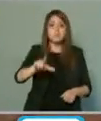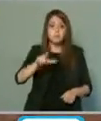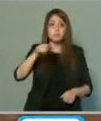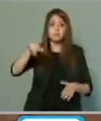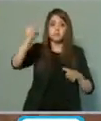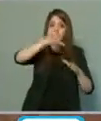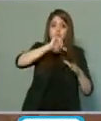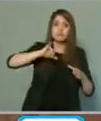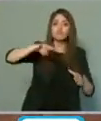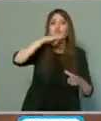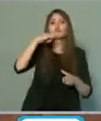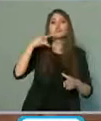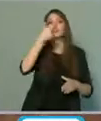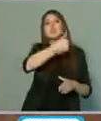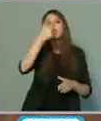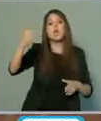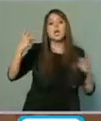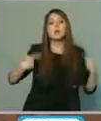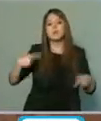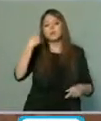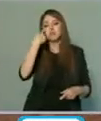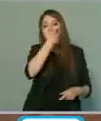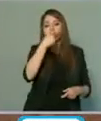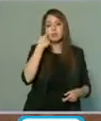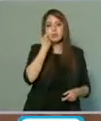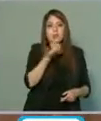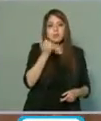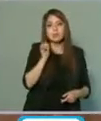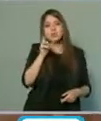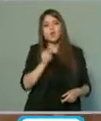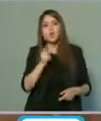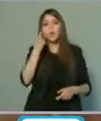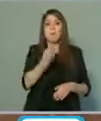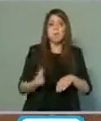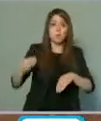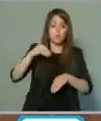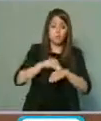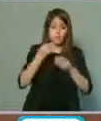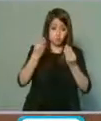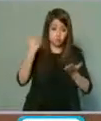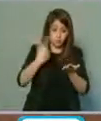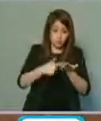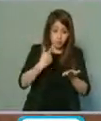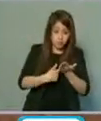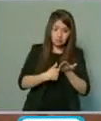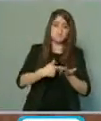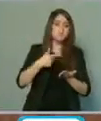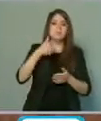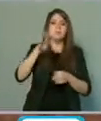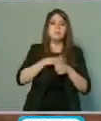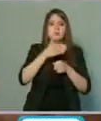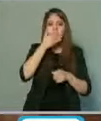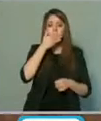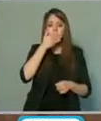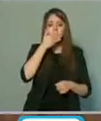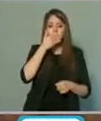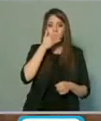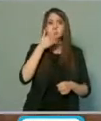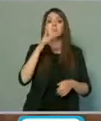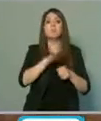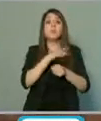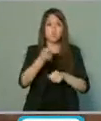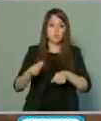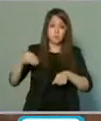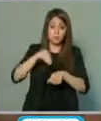picante ya es a gusto de la persona, no lleva absolutamente nada de grasa. ¿Por qué? Porque si lleva algún tipo de